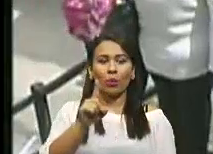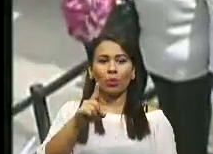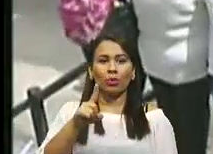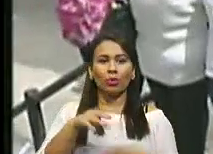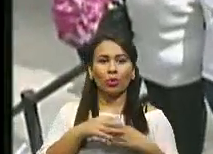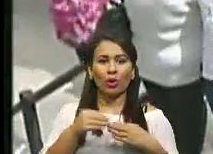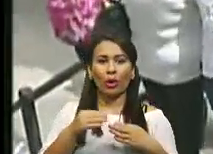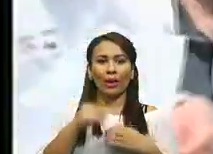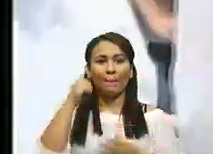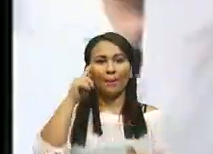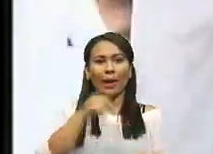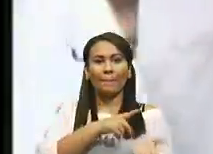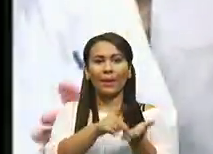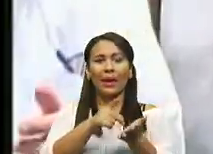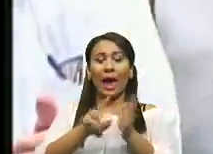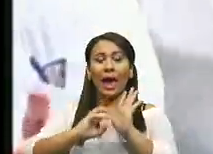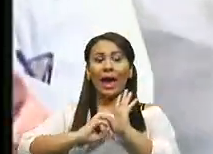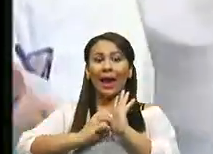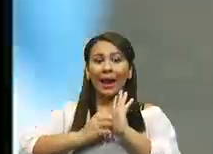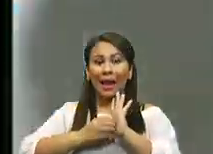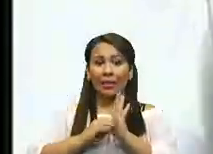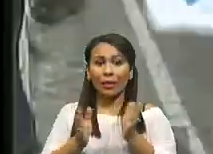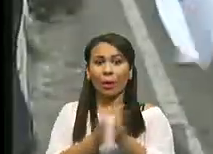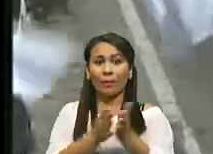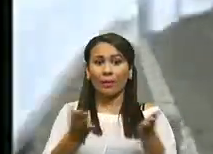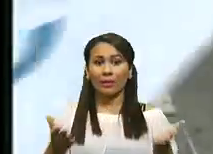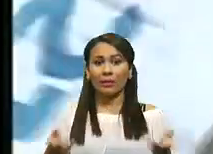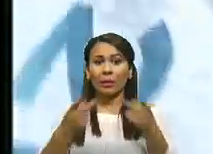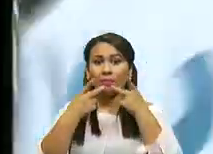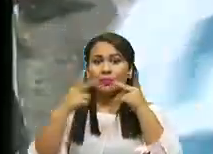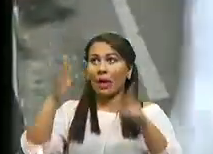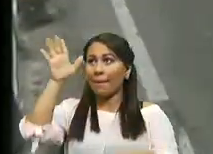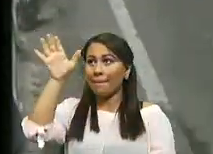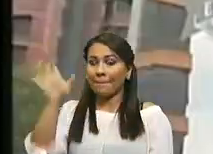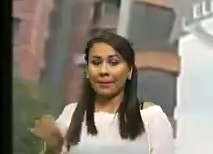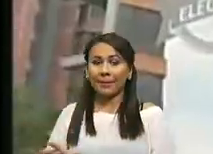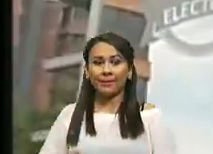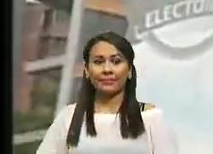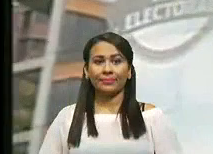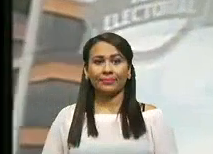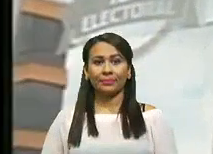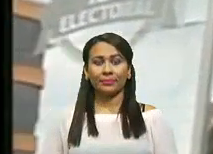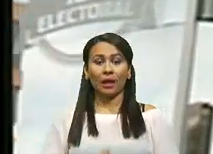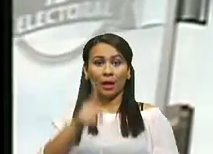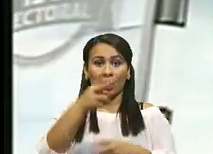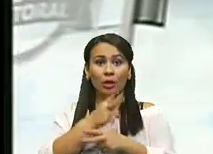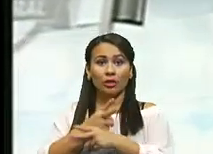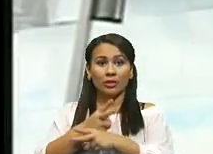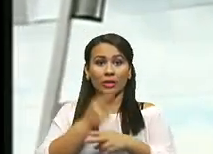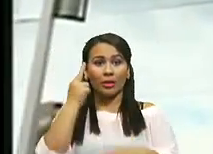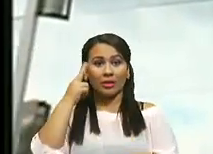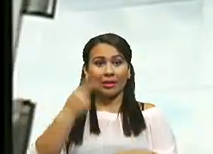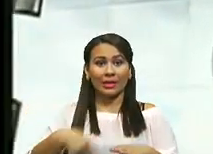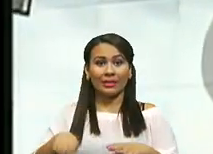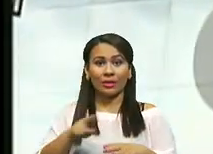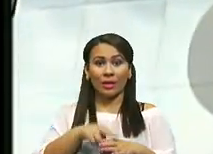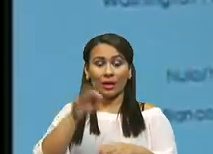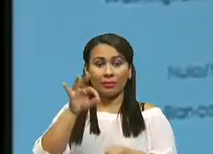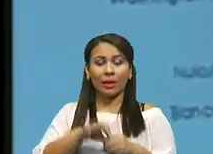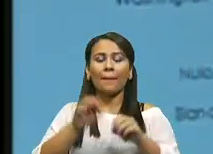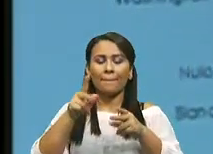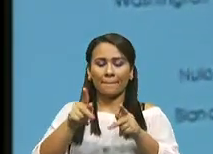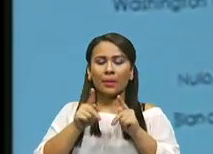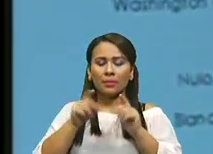769.001.88 dólares para pautar en radio, prensa, televisión y vallas publicitarias. El Consejo Nacional Electoral permite la publicación